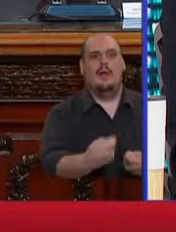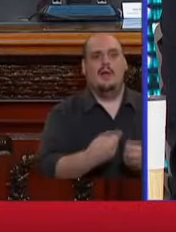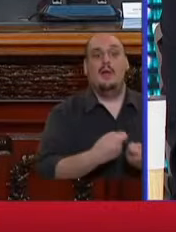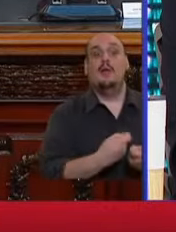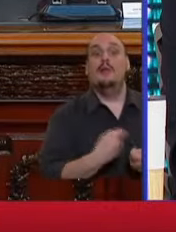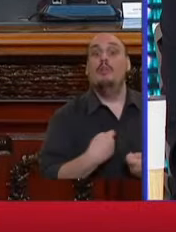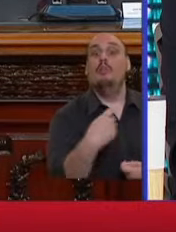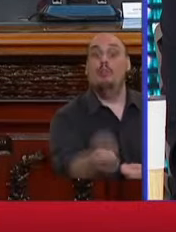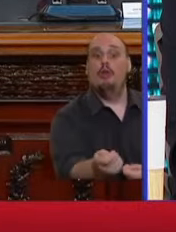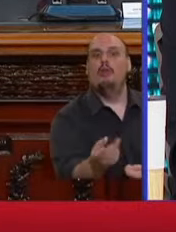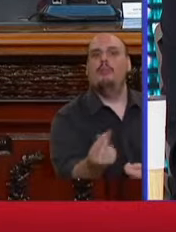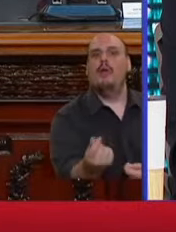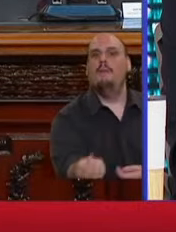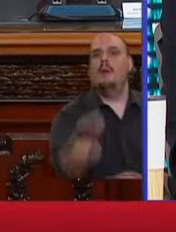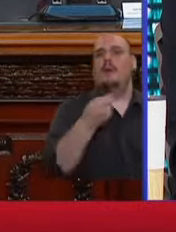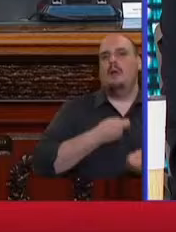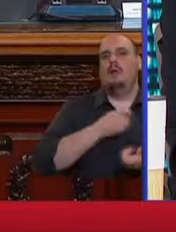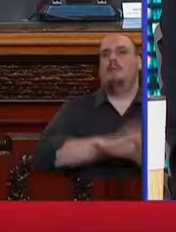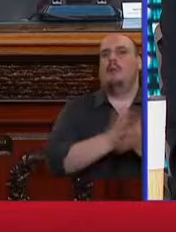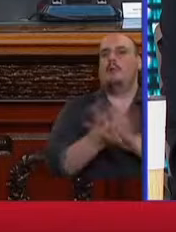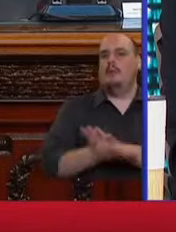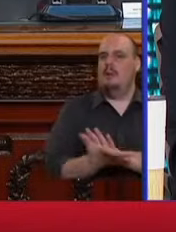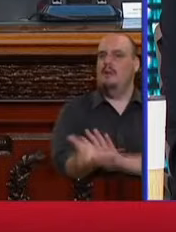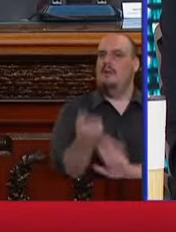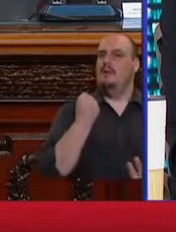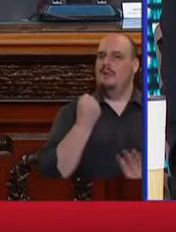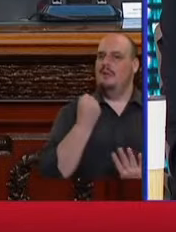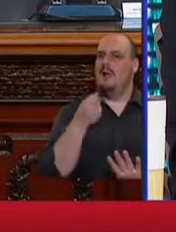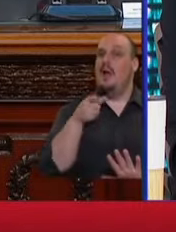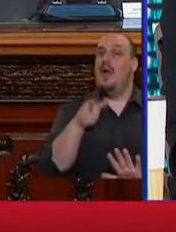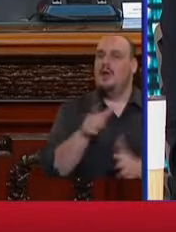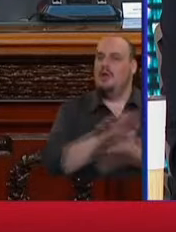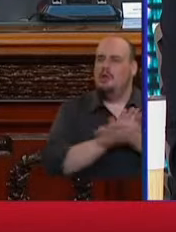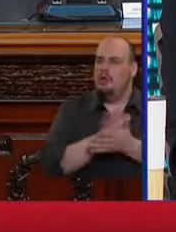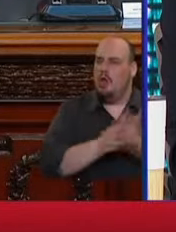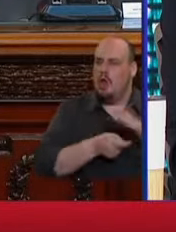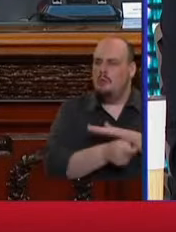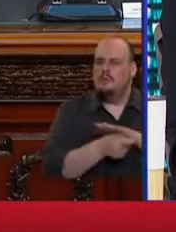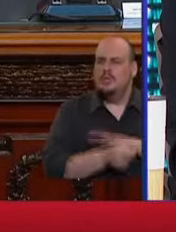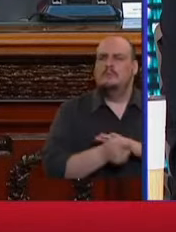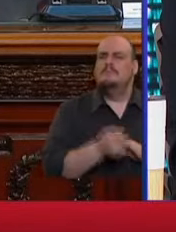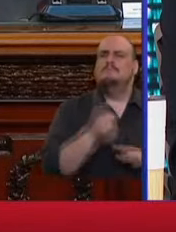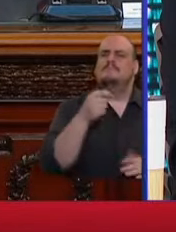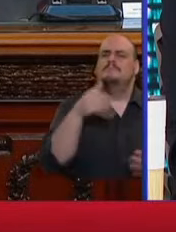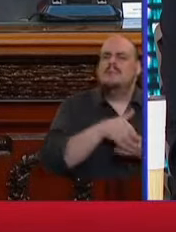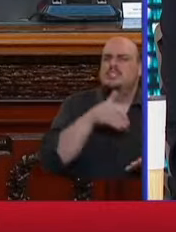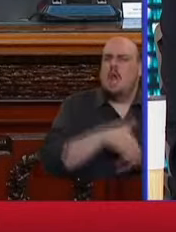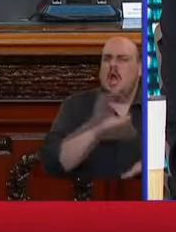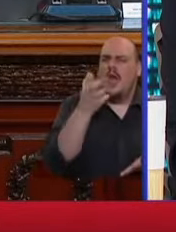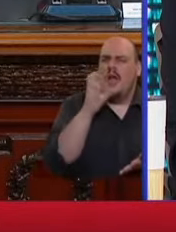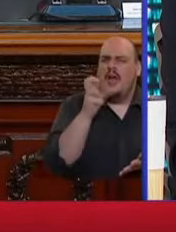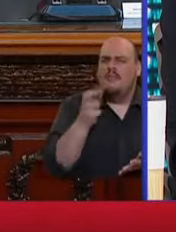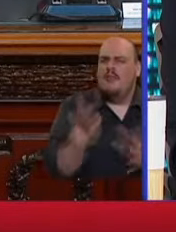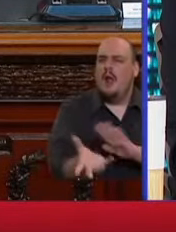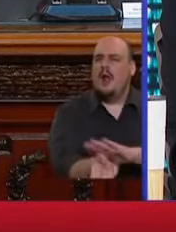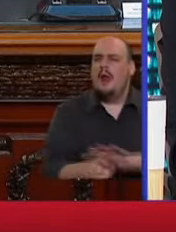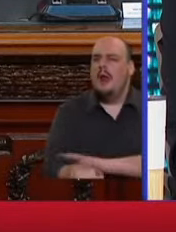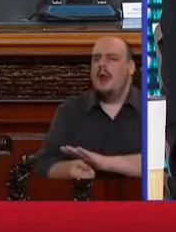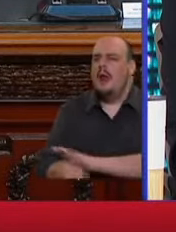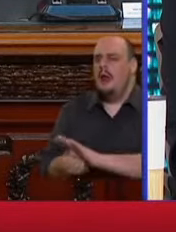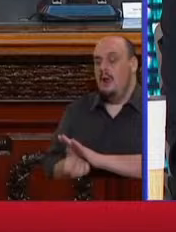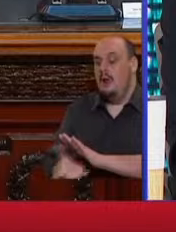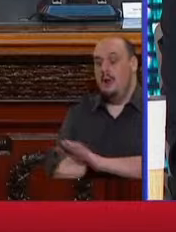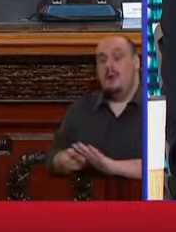un contrato de adhesión, como decía Paz recién, decir, bueno, nos tiremos de cabeza a La Libertad Avanza. Significa,